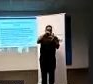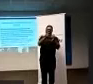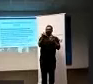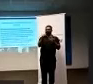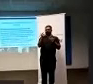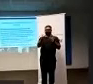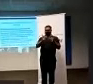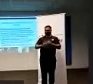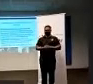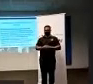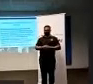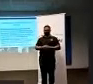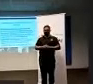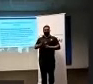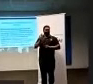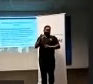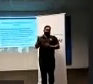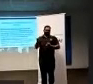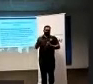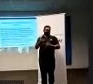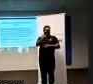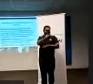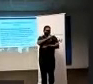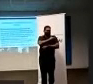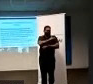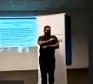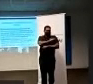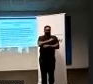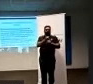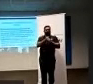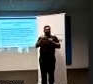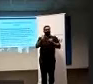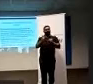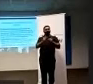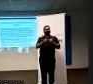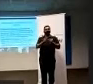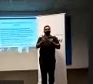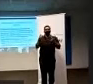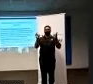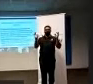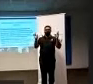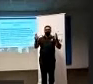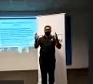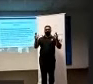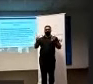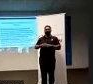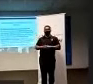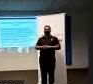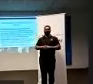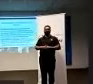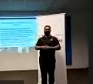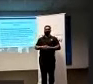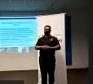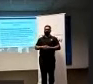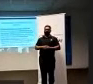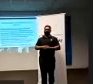una contraindicación de la recepción de la vacuna. Aunque para evitar estas interferencias con su respuesta inmune, lo que se